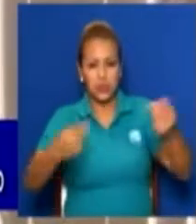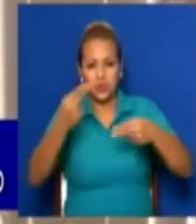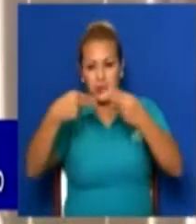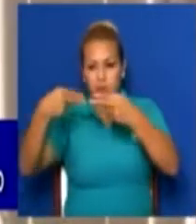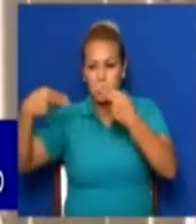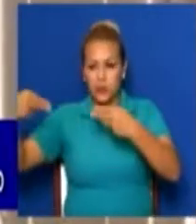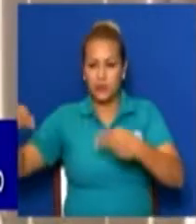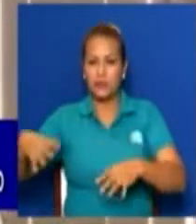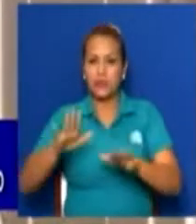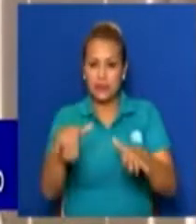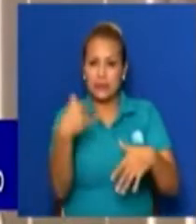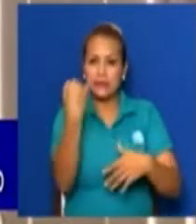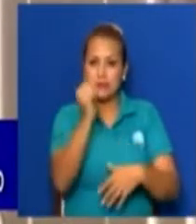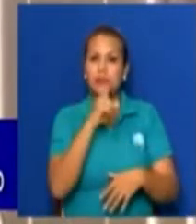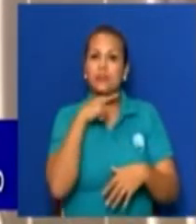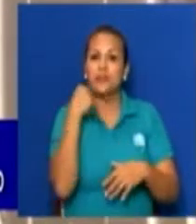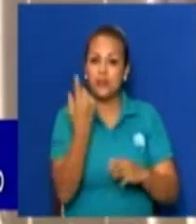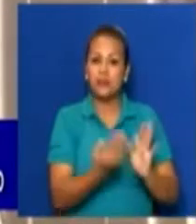que demuestran